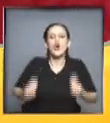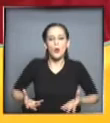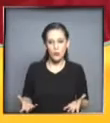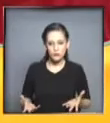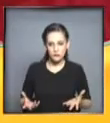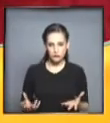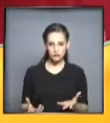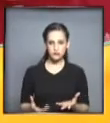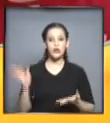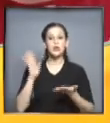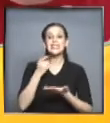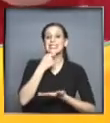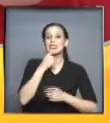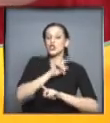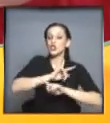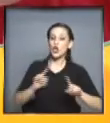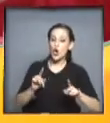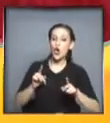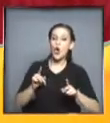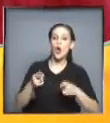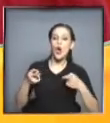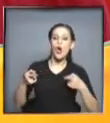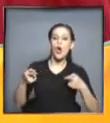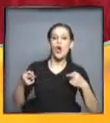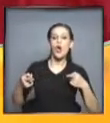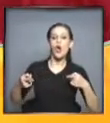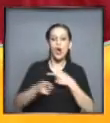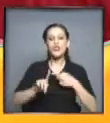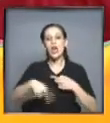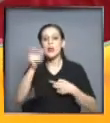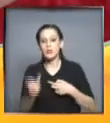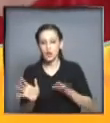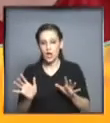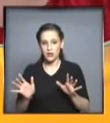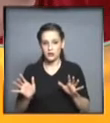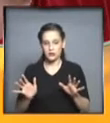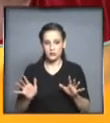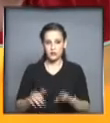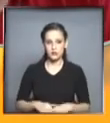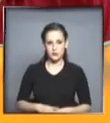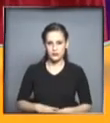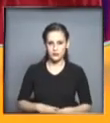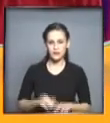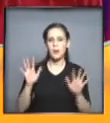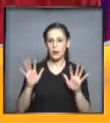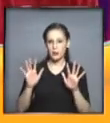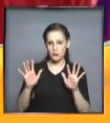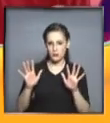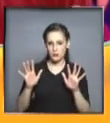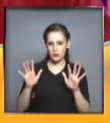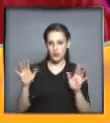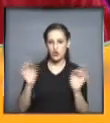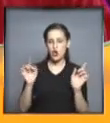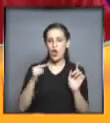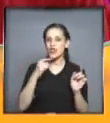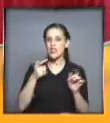tanto y en cuanto no agreda a un tercero. Punto. O sea, vos podés tener libertad para defraudar. No. Dije